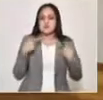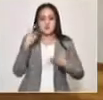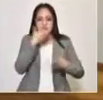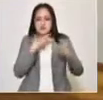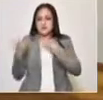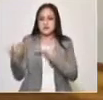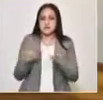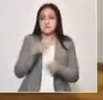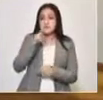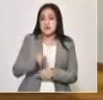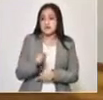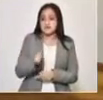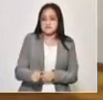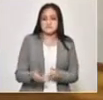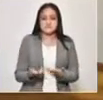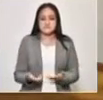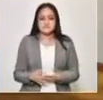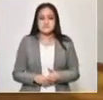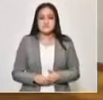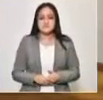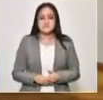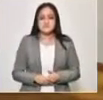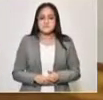la verdad,